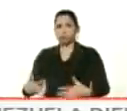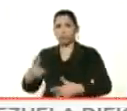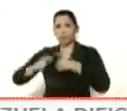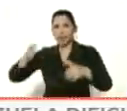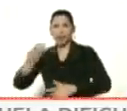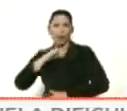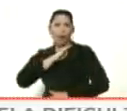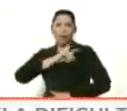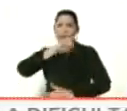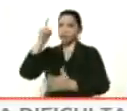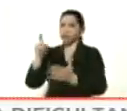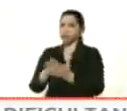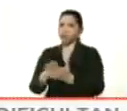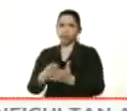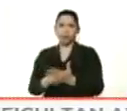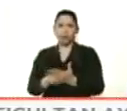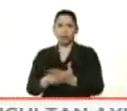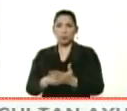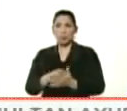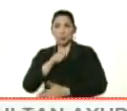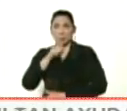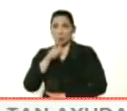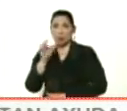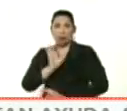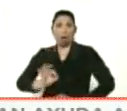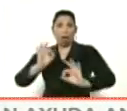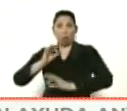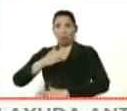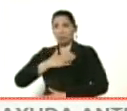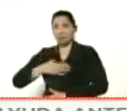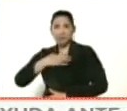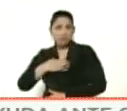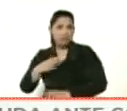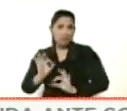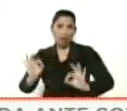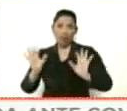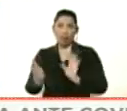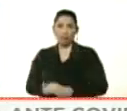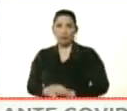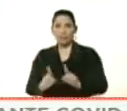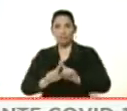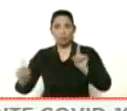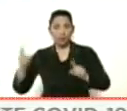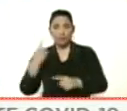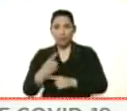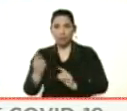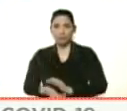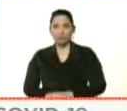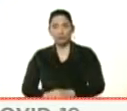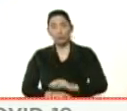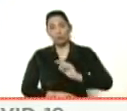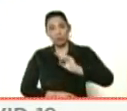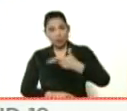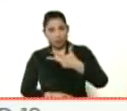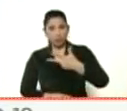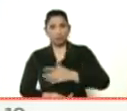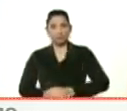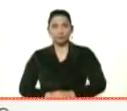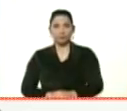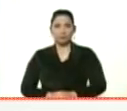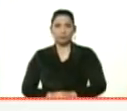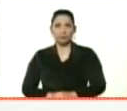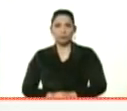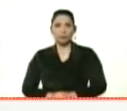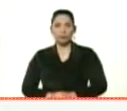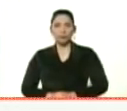pacientes completamente asintomáticos. Por eso fue que el planteamiento era aislarlo. Y el tercer elemento